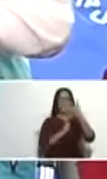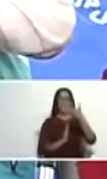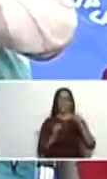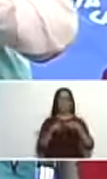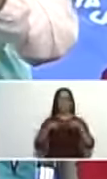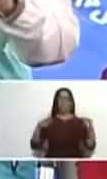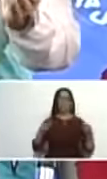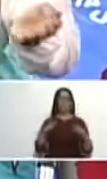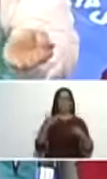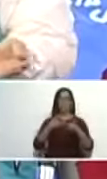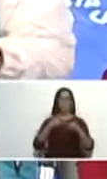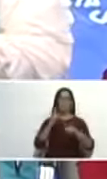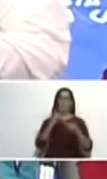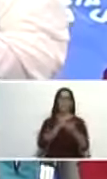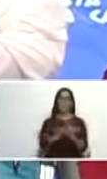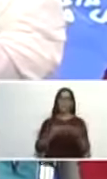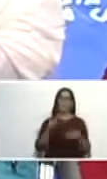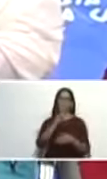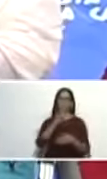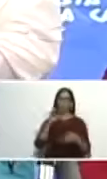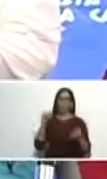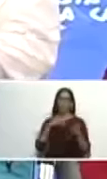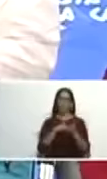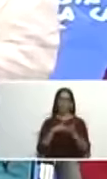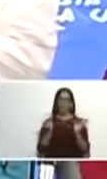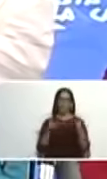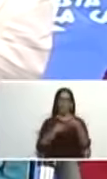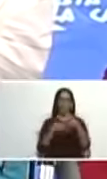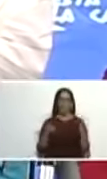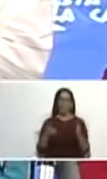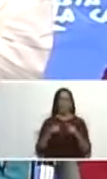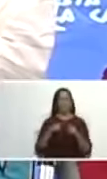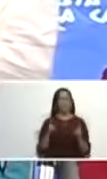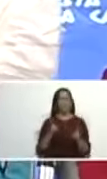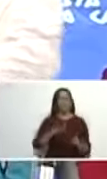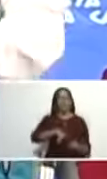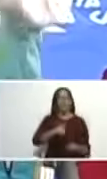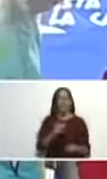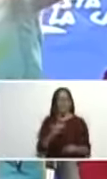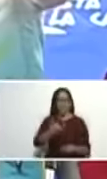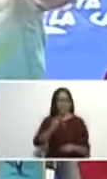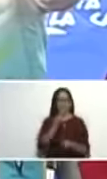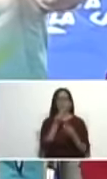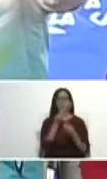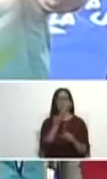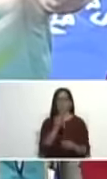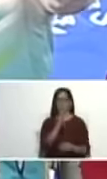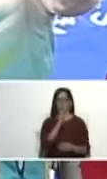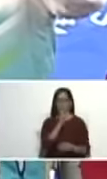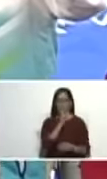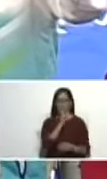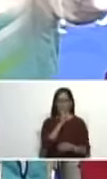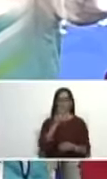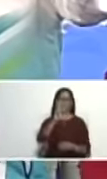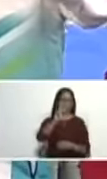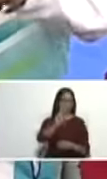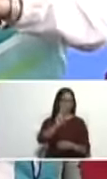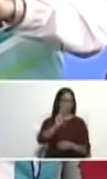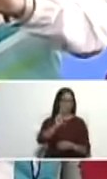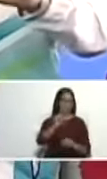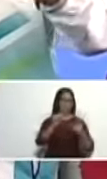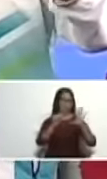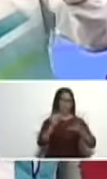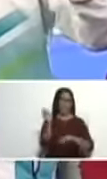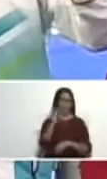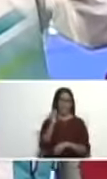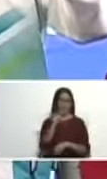petrolero, 1.200.000 barriles. Pero pudiera haber muy buenas noticias para el segundo